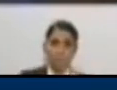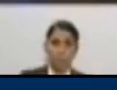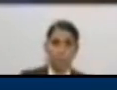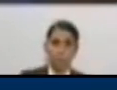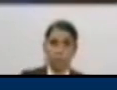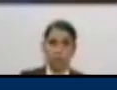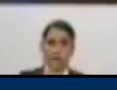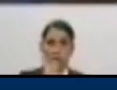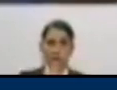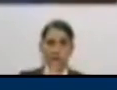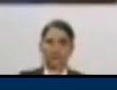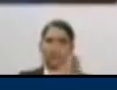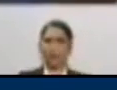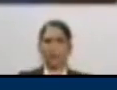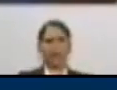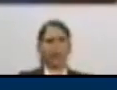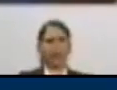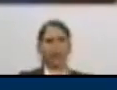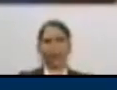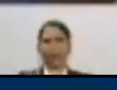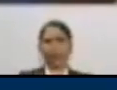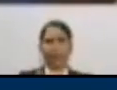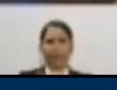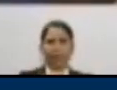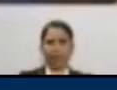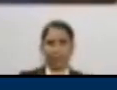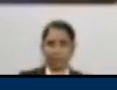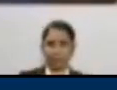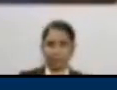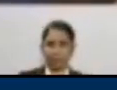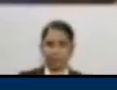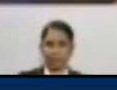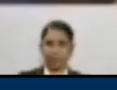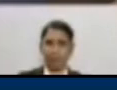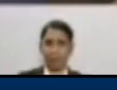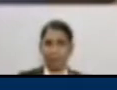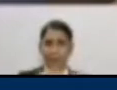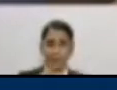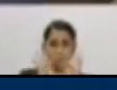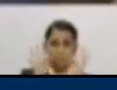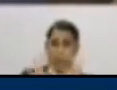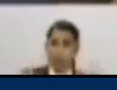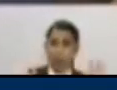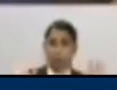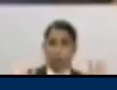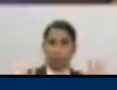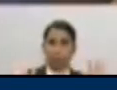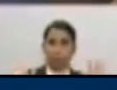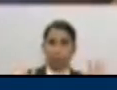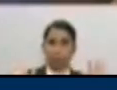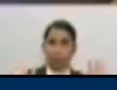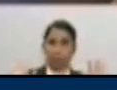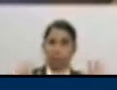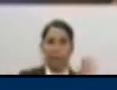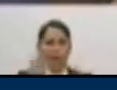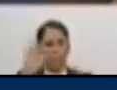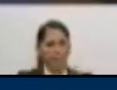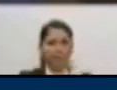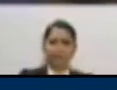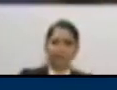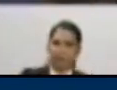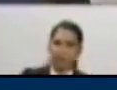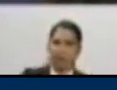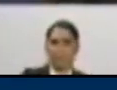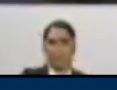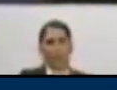sé, quizá la bandera que use en esta oportunidad para poder llegar cada uno a su destino sea la bandera turca, por el Durgan creo que le toca turno al bate. Ajá. De ser